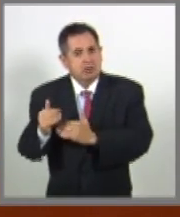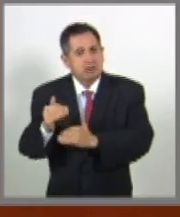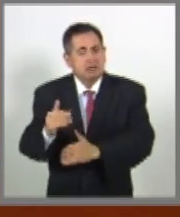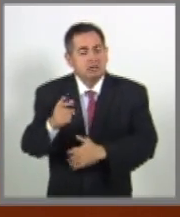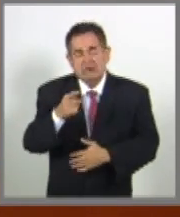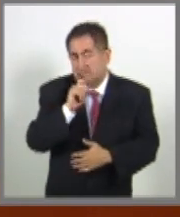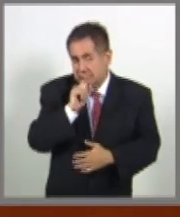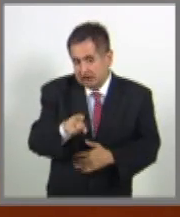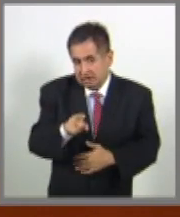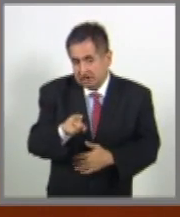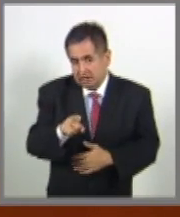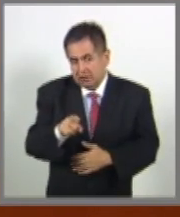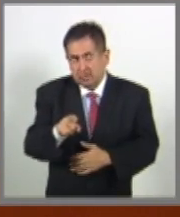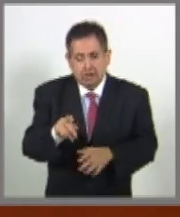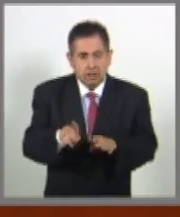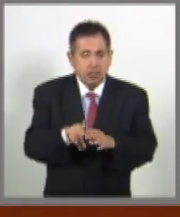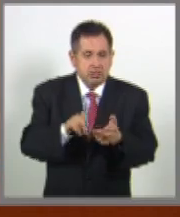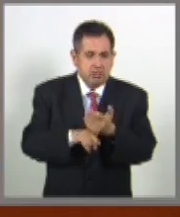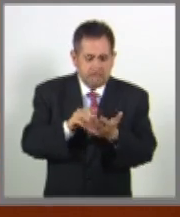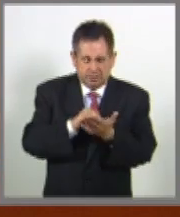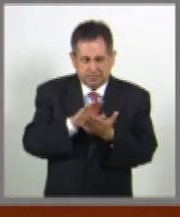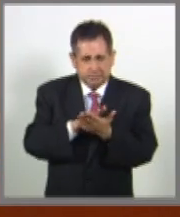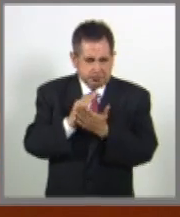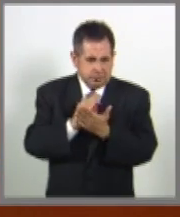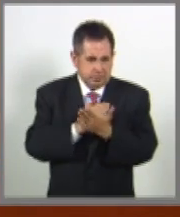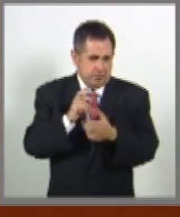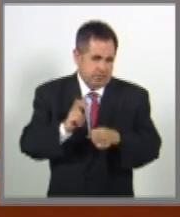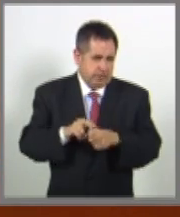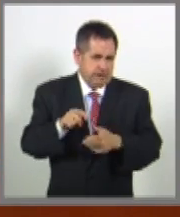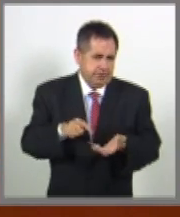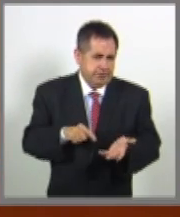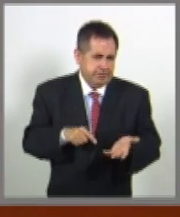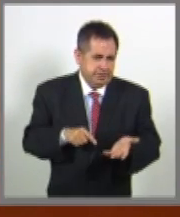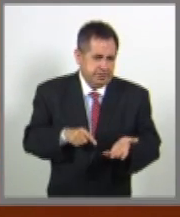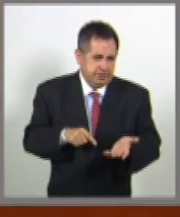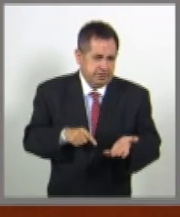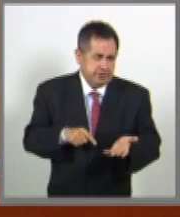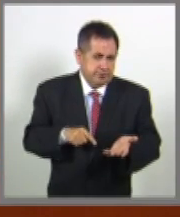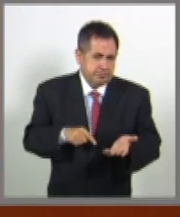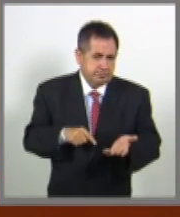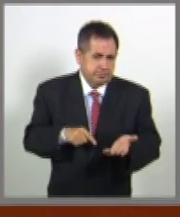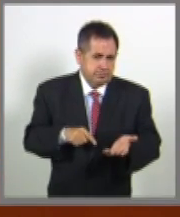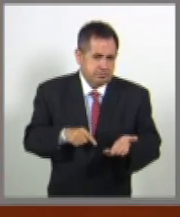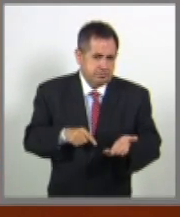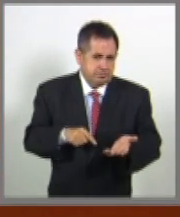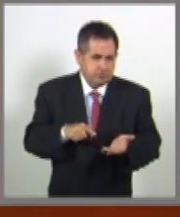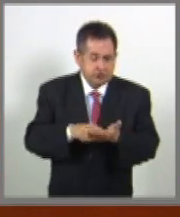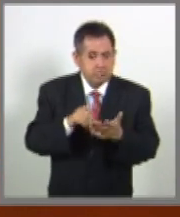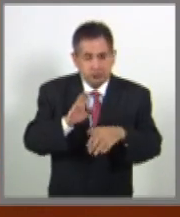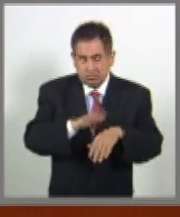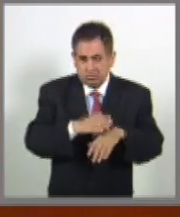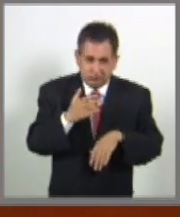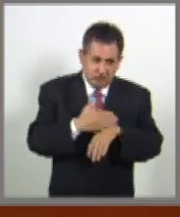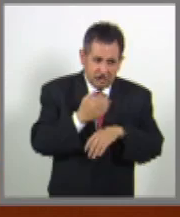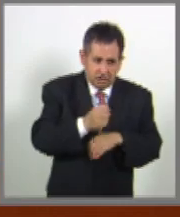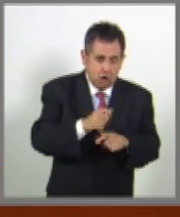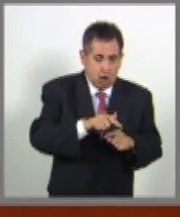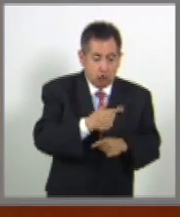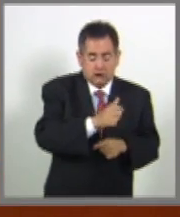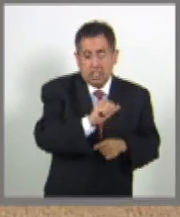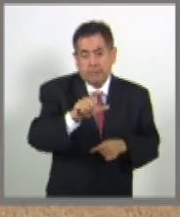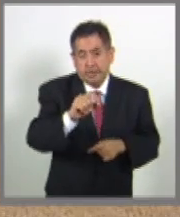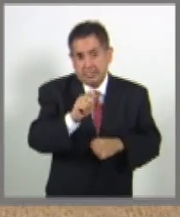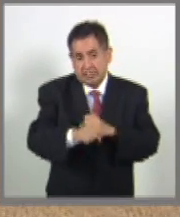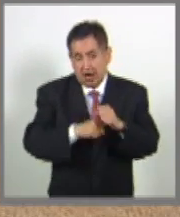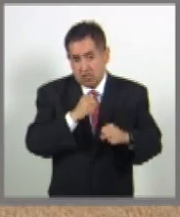se encuentra estipulado actualmente, en a una pena mayor de 12 a 20